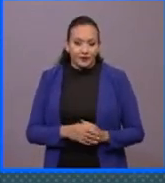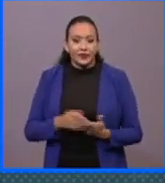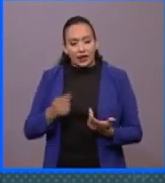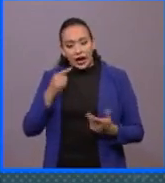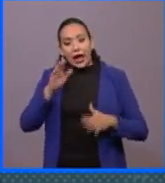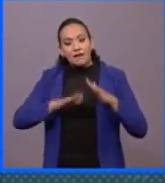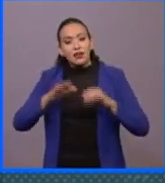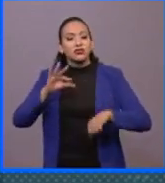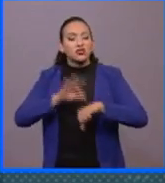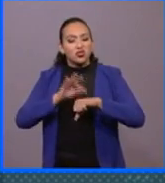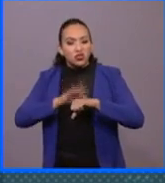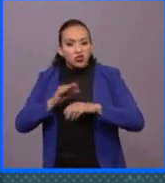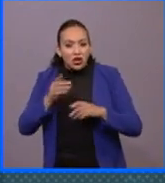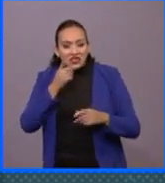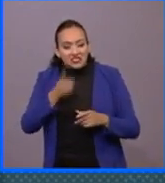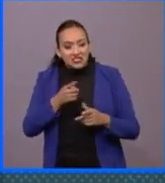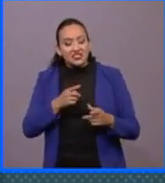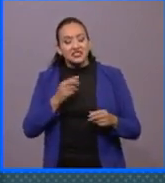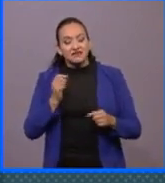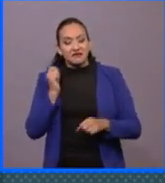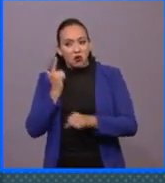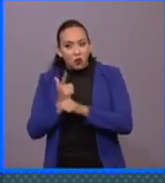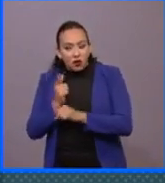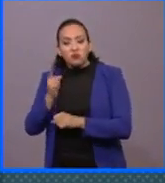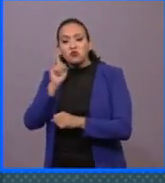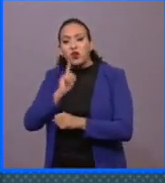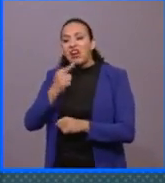Y también he escuchado mucho